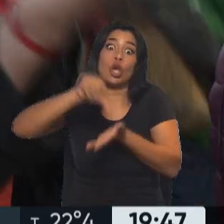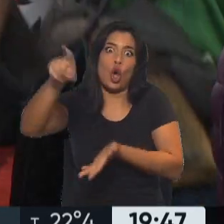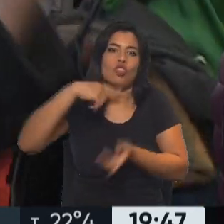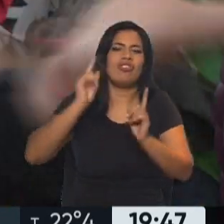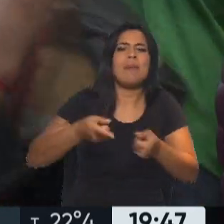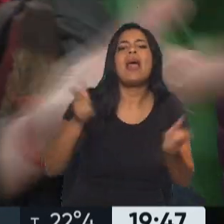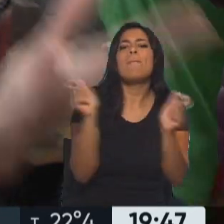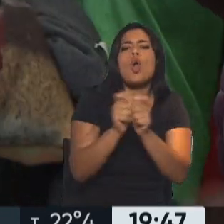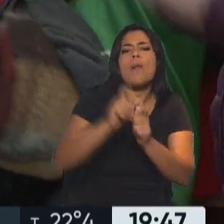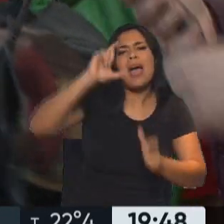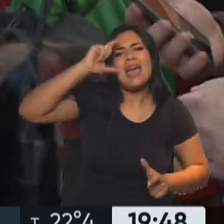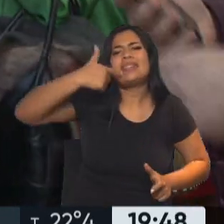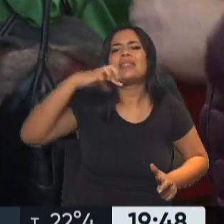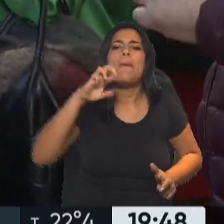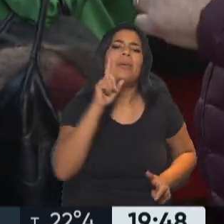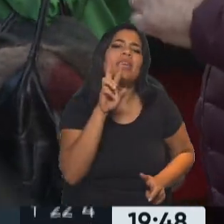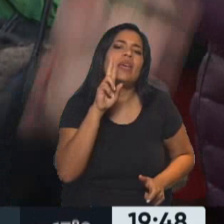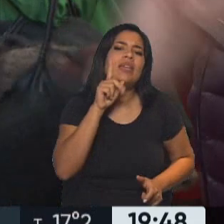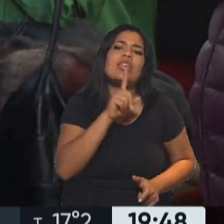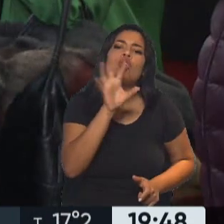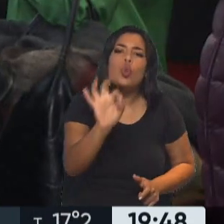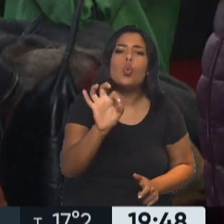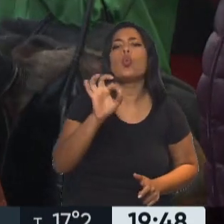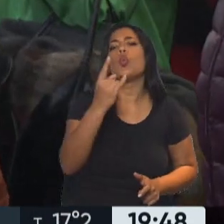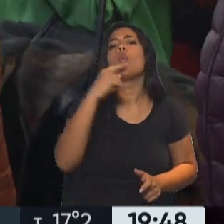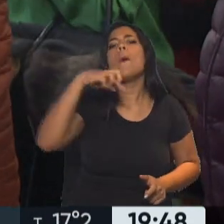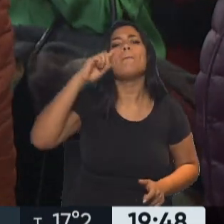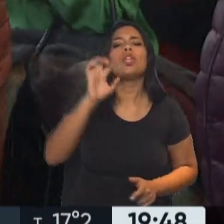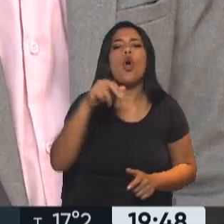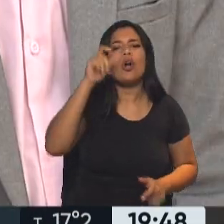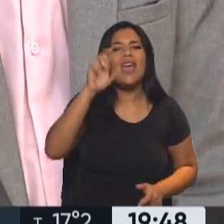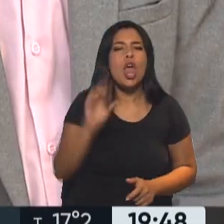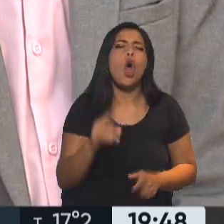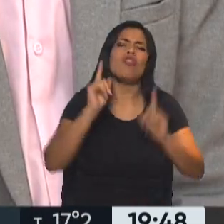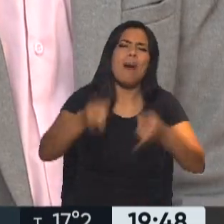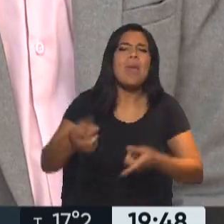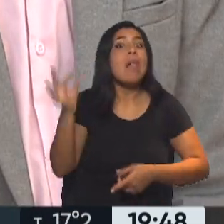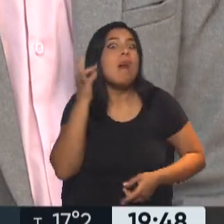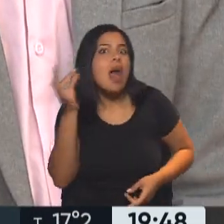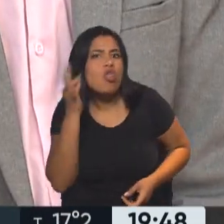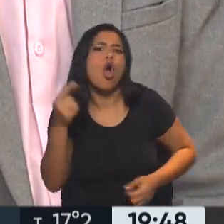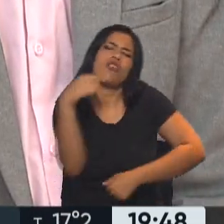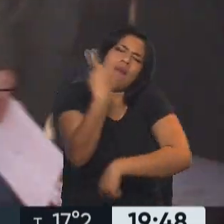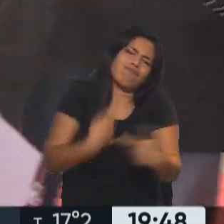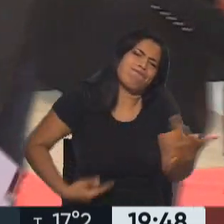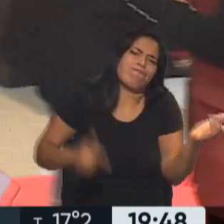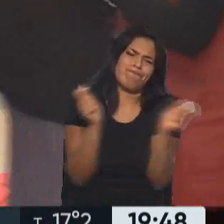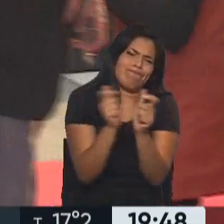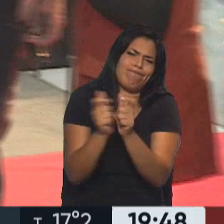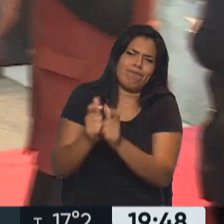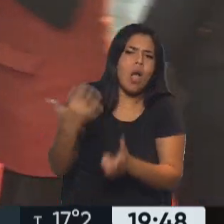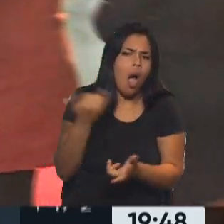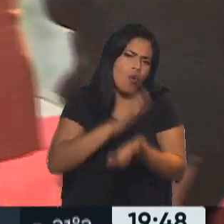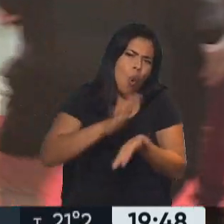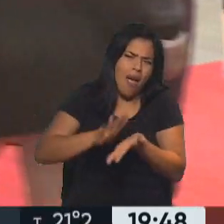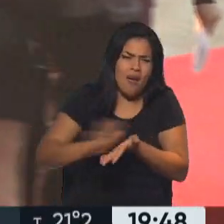a los hombres y mujeres que hicieron esta televisión, con el trabajo de Rep, Maradona, Nacido para Molestar, y ahora con estos estrenos, la